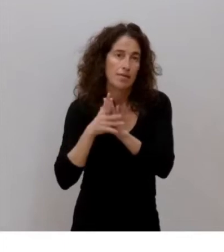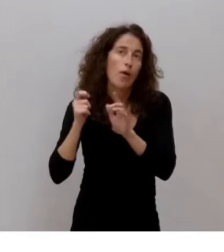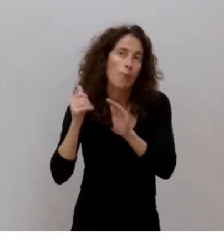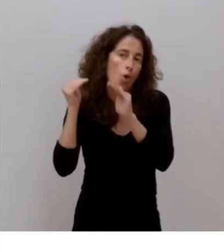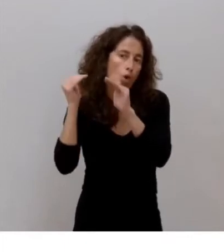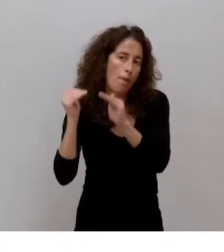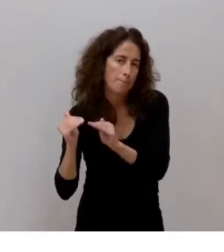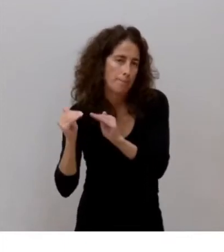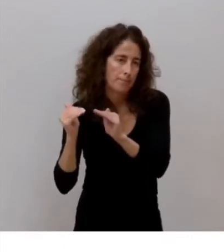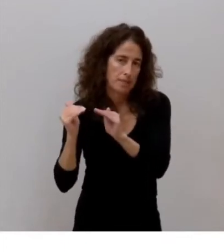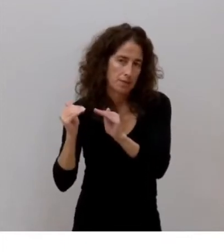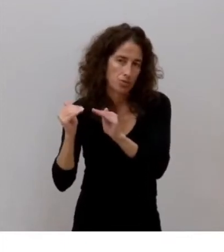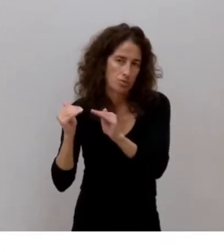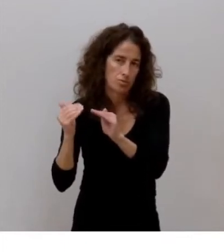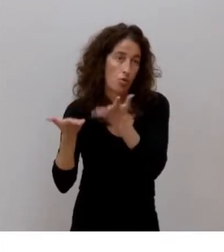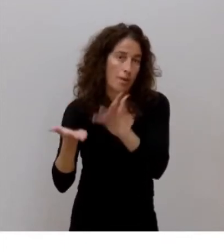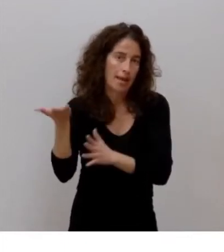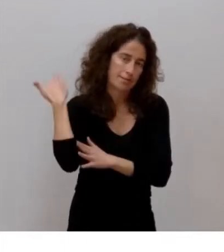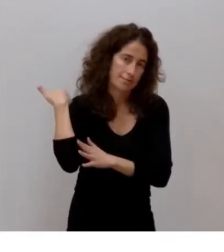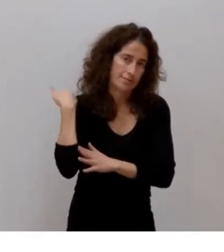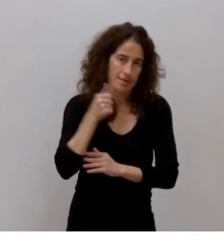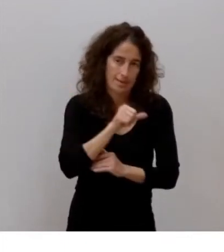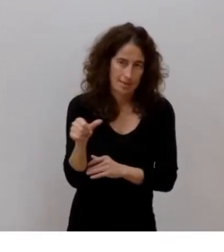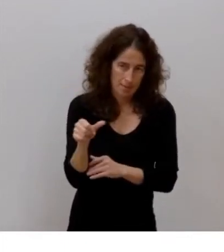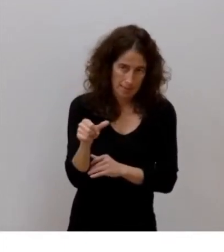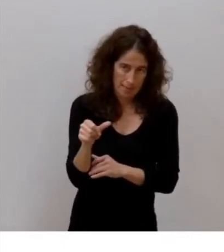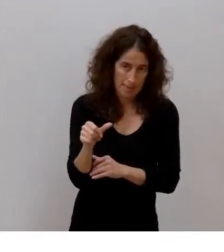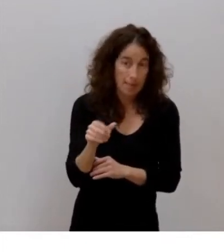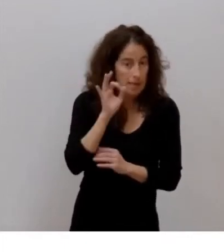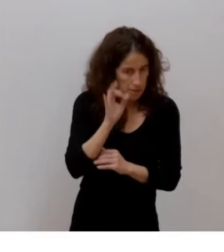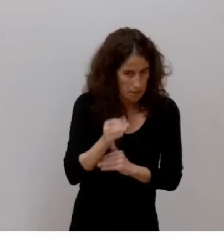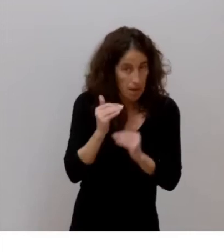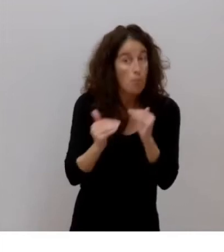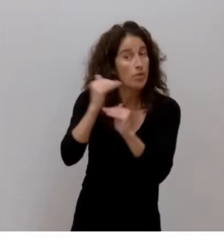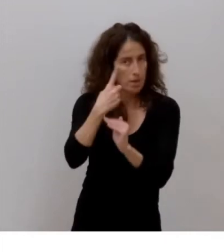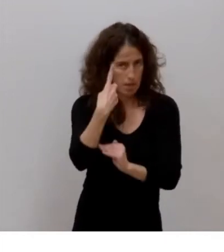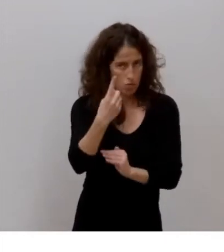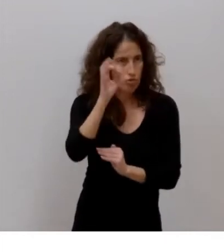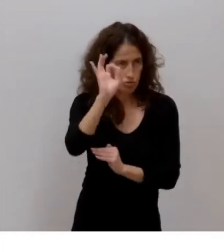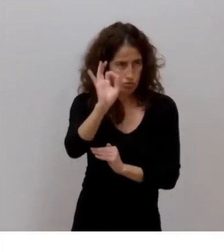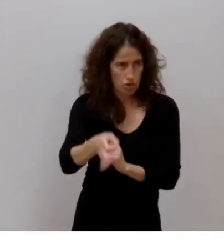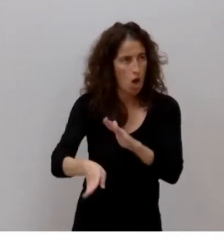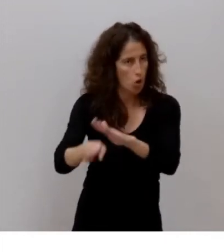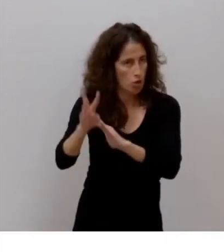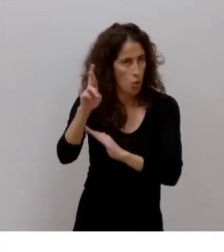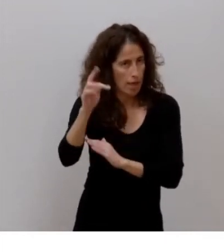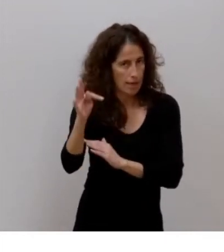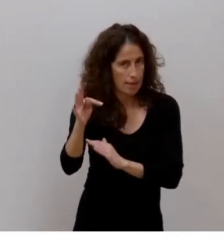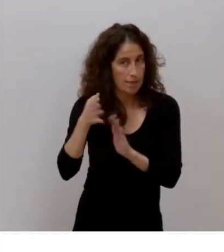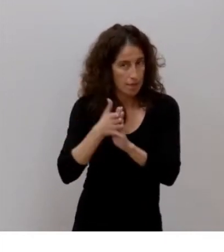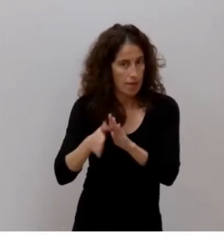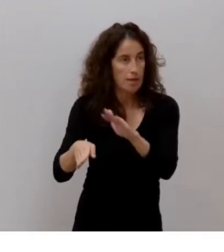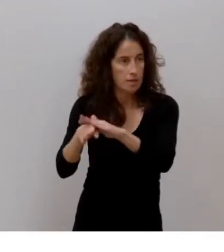tan altos como habíamos tenido hace unas semanas sigue estando por encima de uno por lo tanto aún estamos creciendo